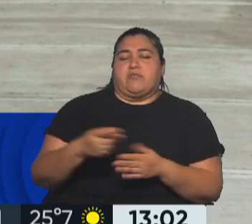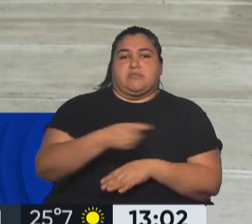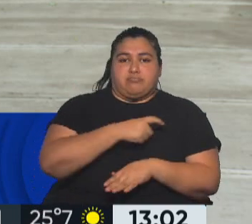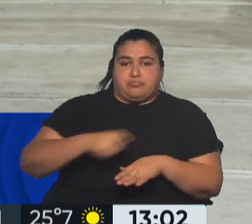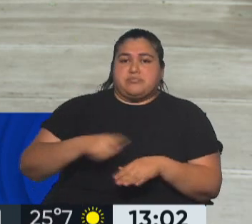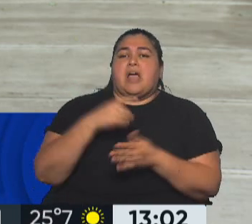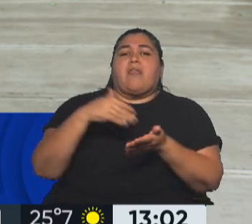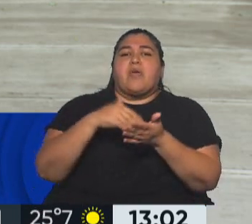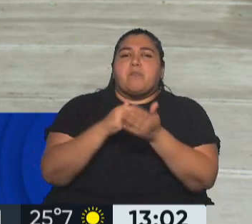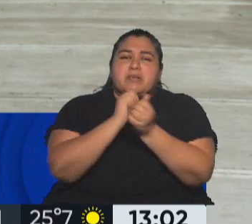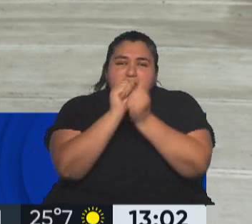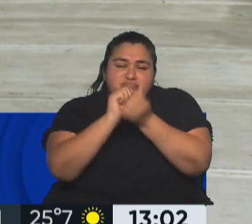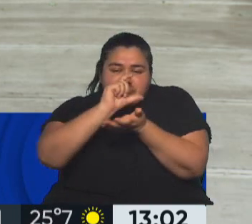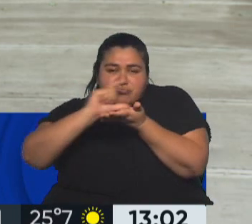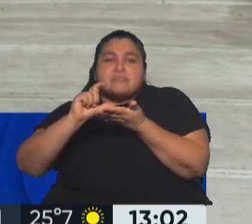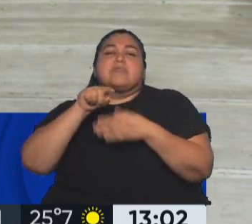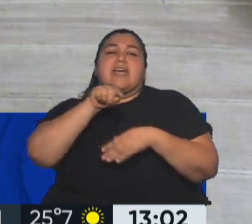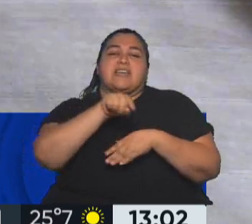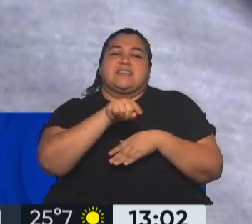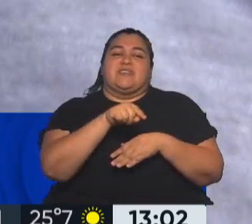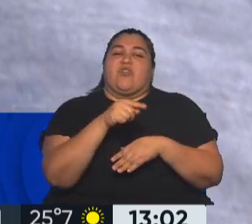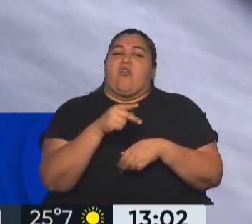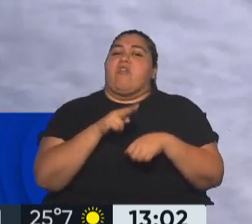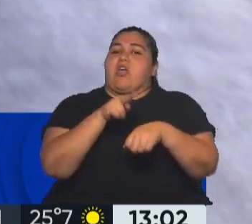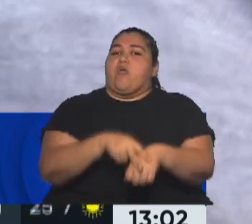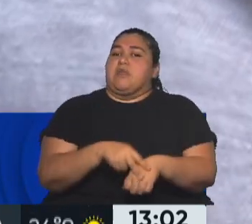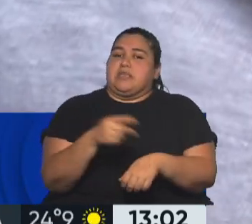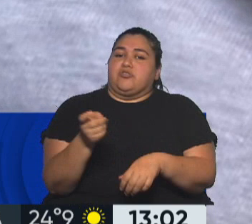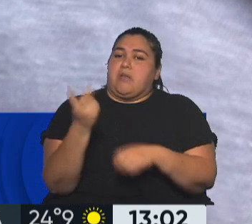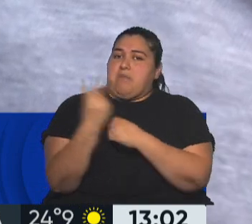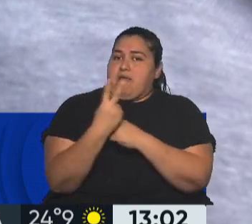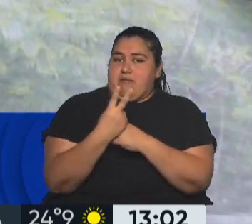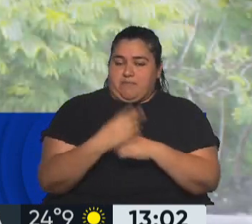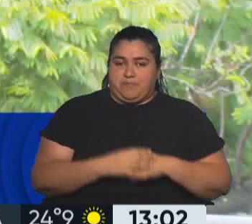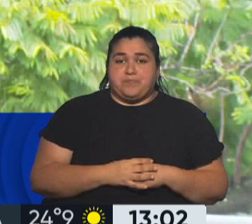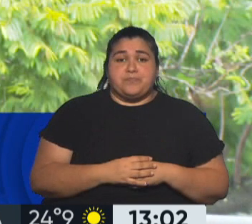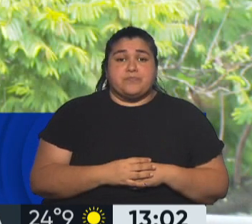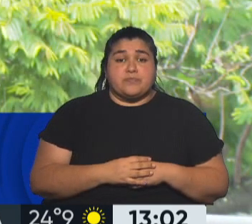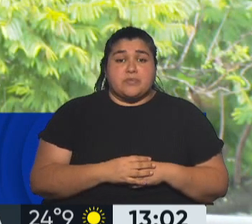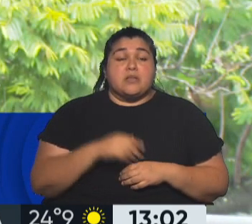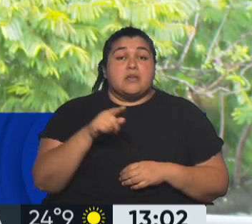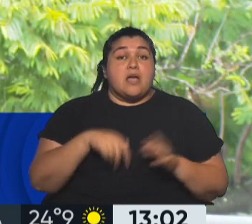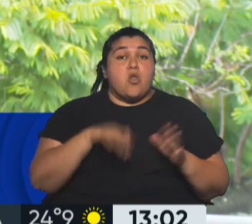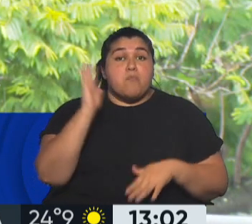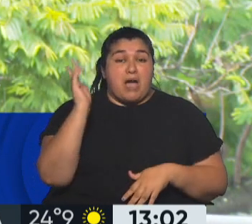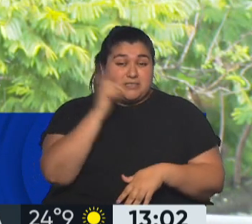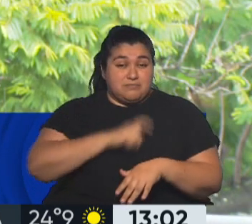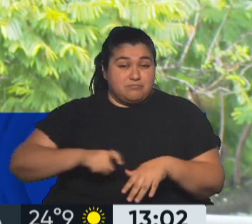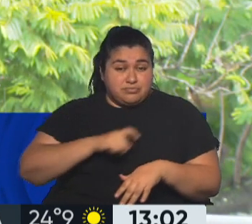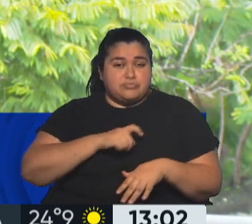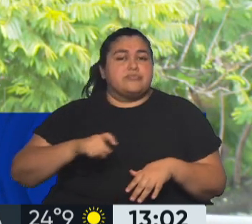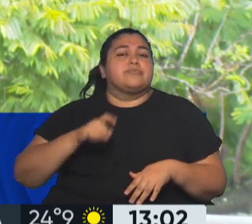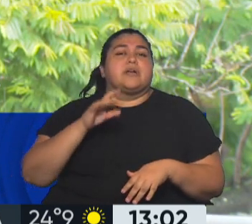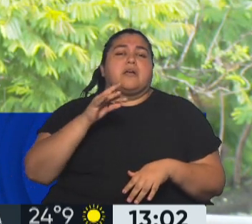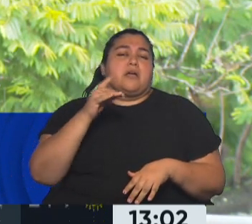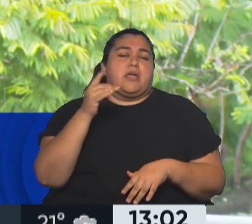es una de las recomendaciones para contrarrestar al mosquito del dengue la toxicidad de los que más se usan como el dit etcétera es muy